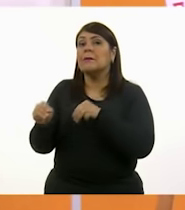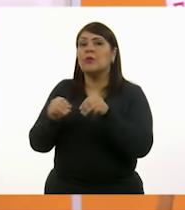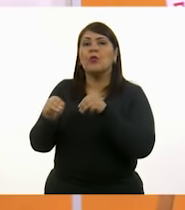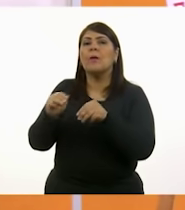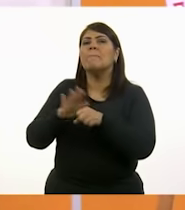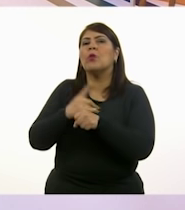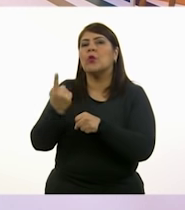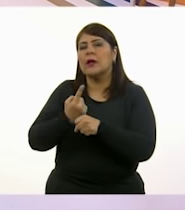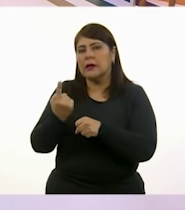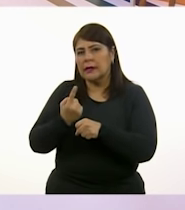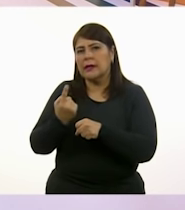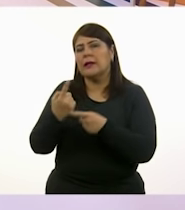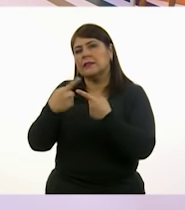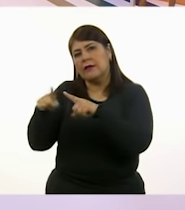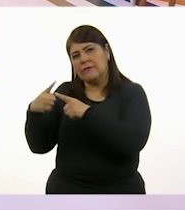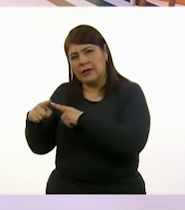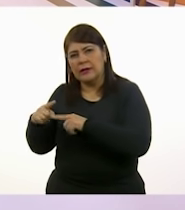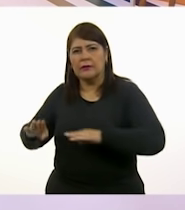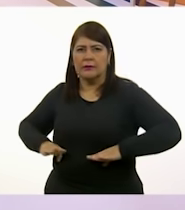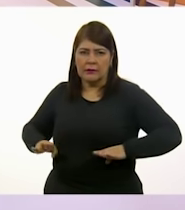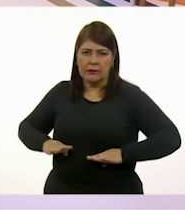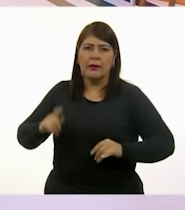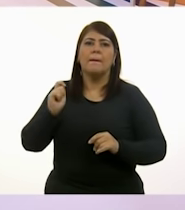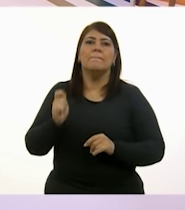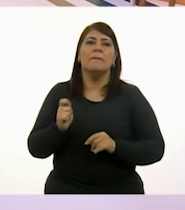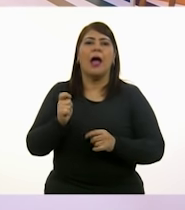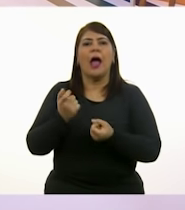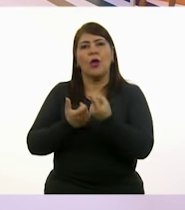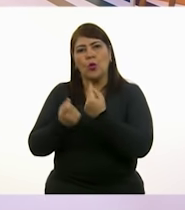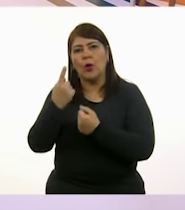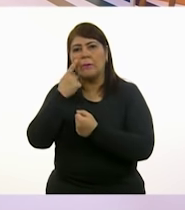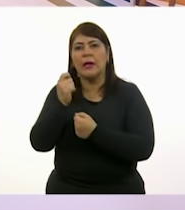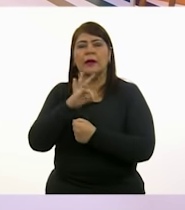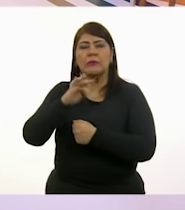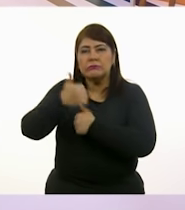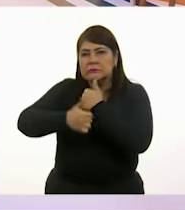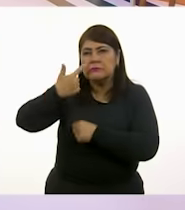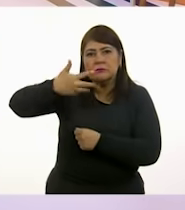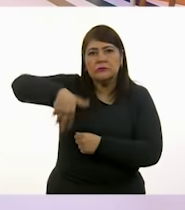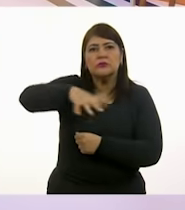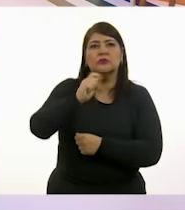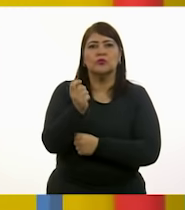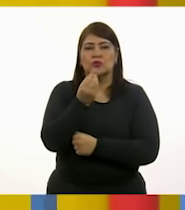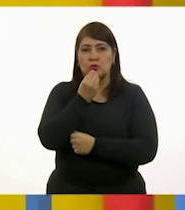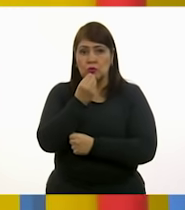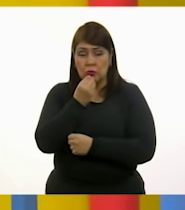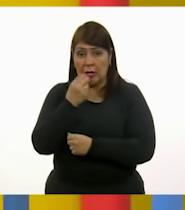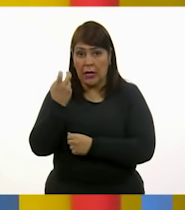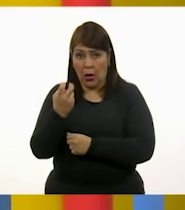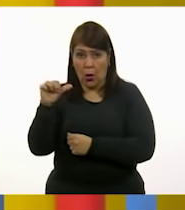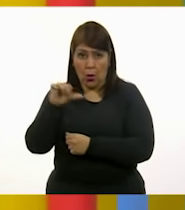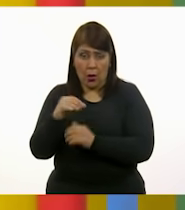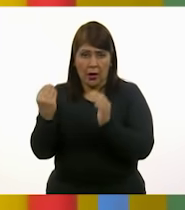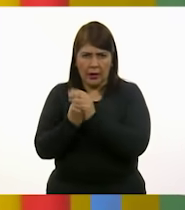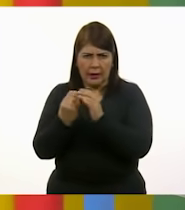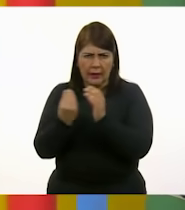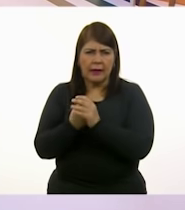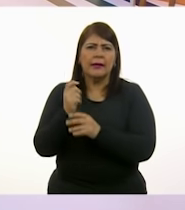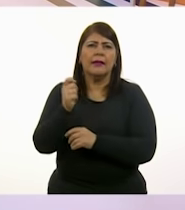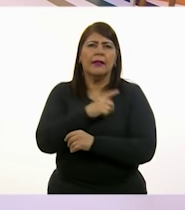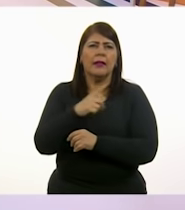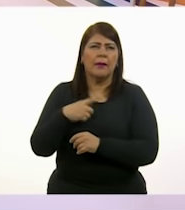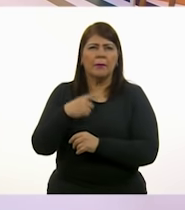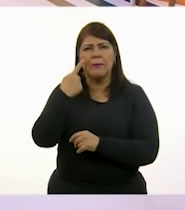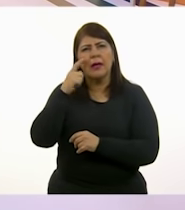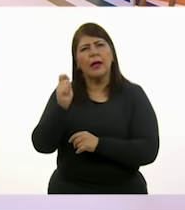razones Algunas de ellas son para conseguir alimento Durante esta clase vamos a ver qué otras razones hay para que los